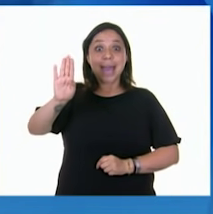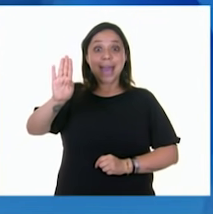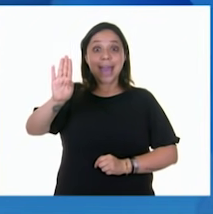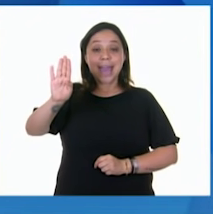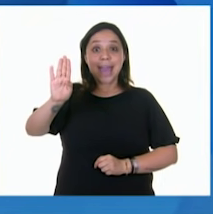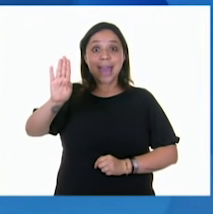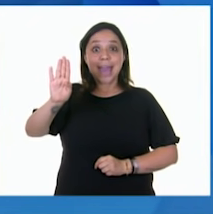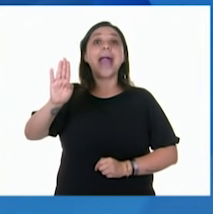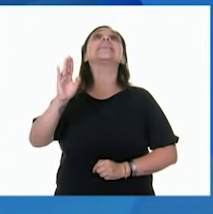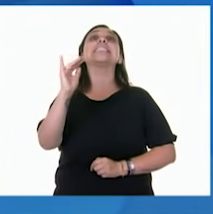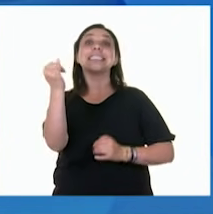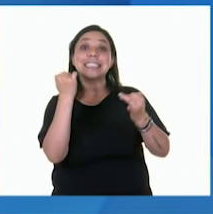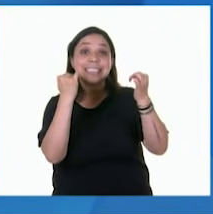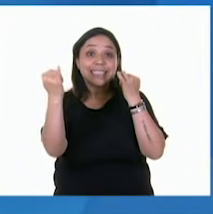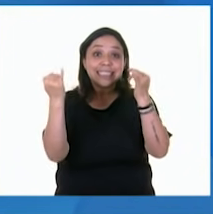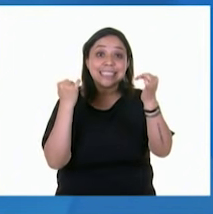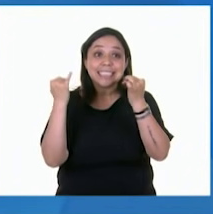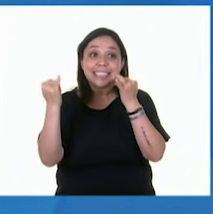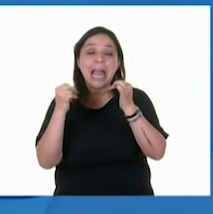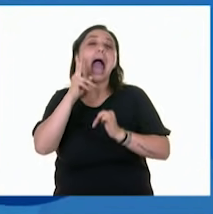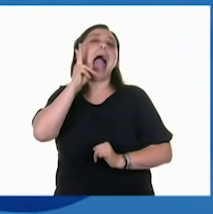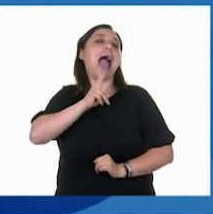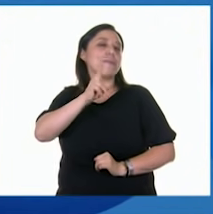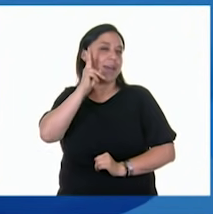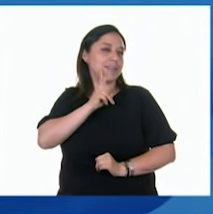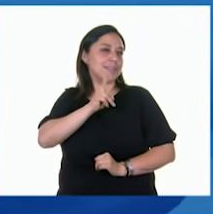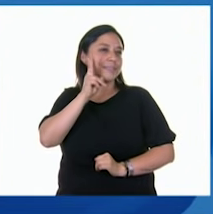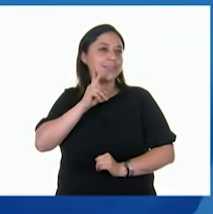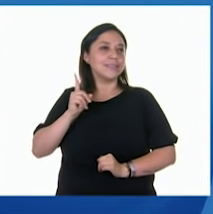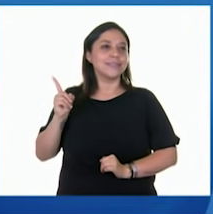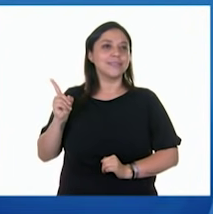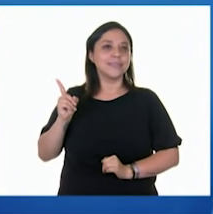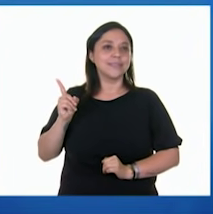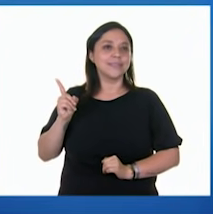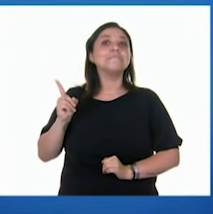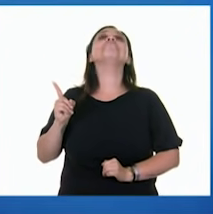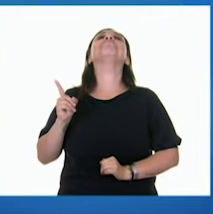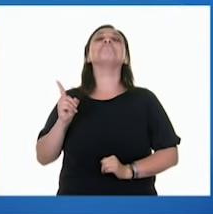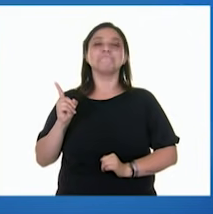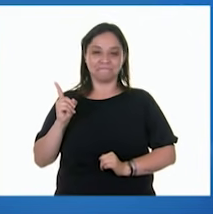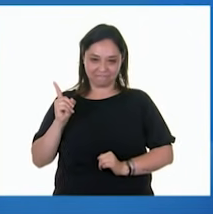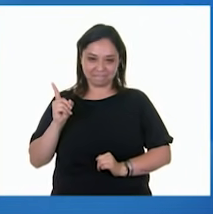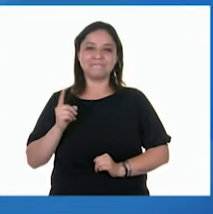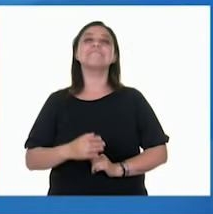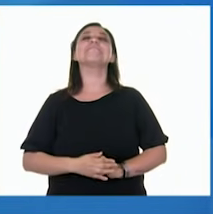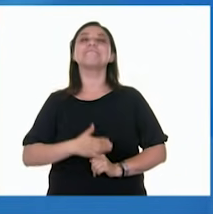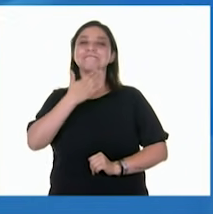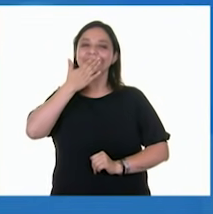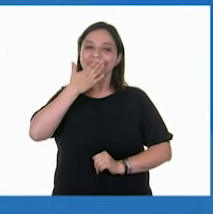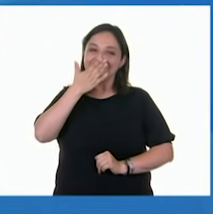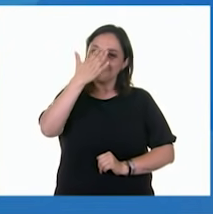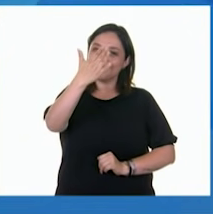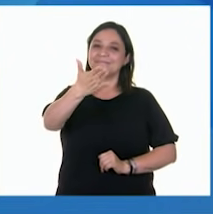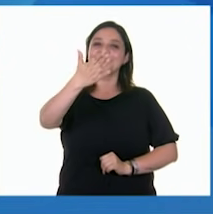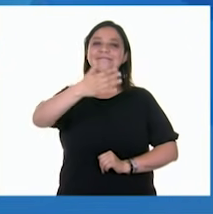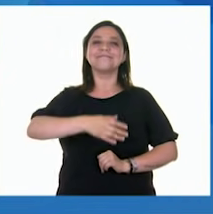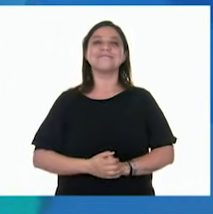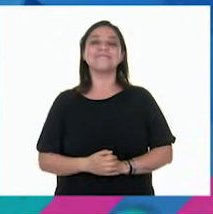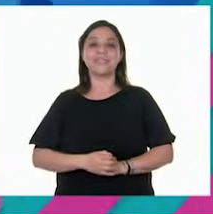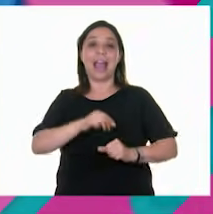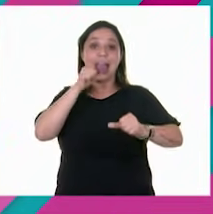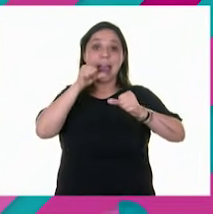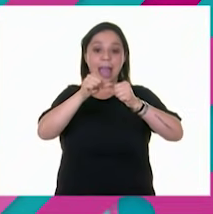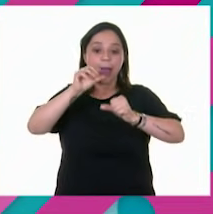la B? ¡Sí! ¿También? Vamos a ver si es correcta. A ver. ¡Sí! Correcto, Mariana. Es la